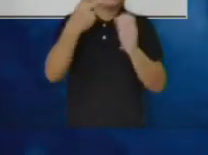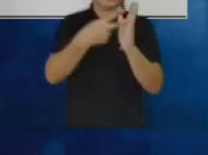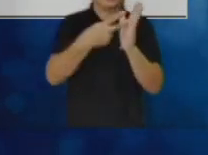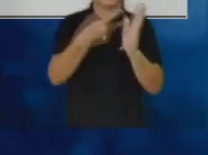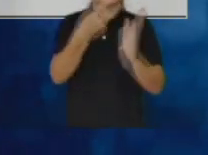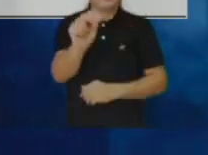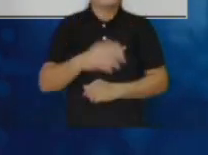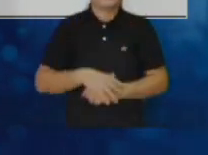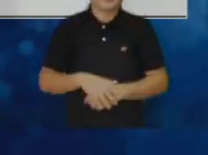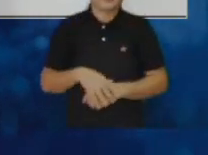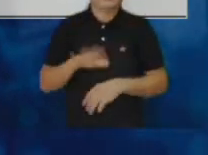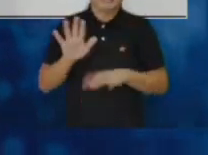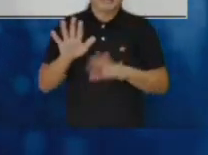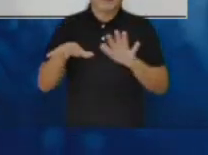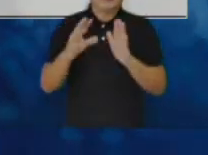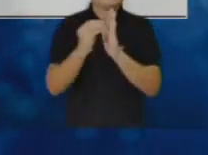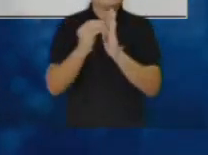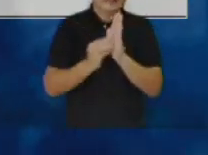Muchas de ellas realmente